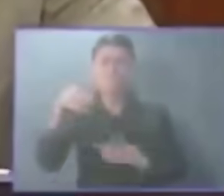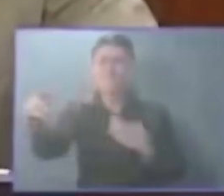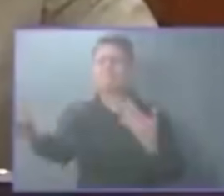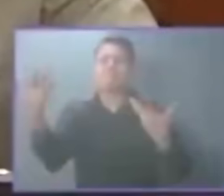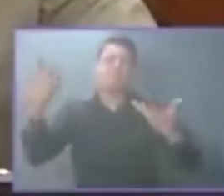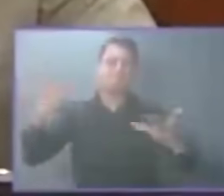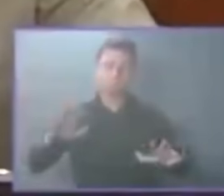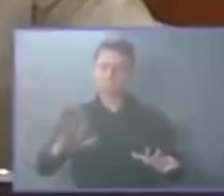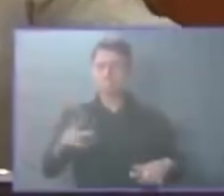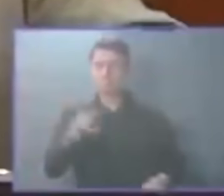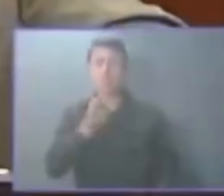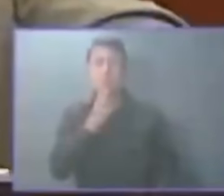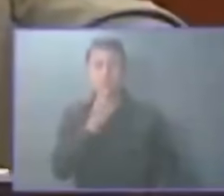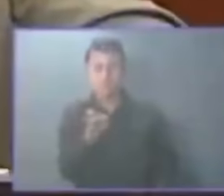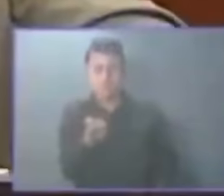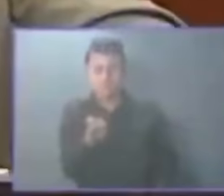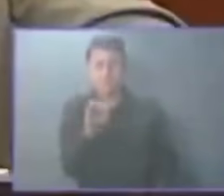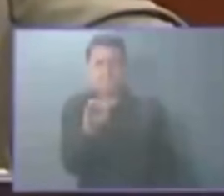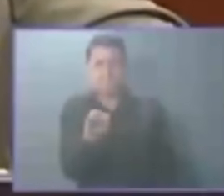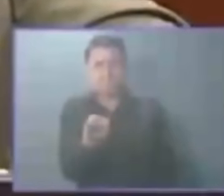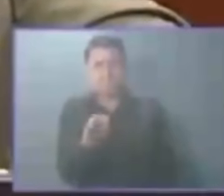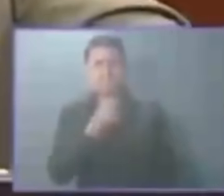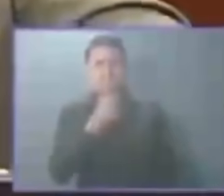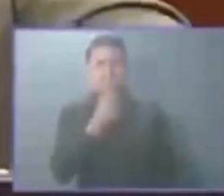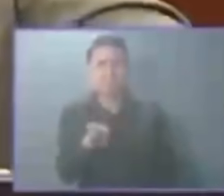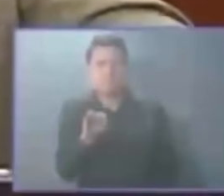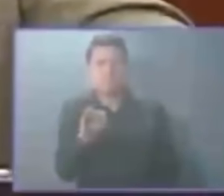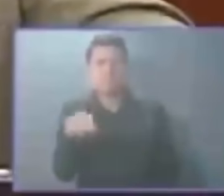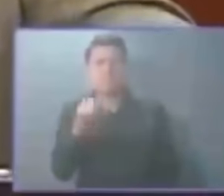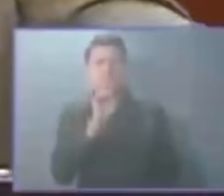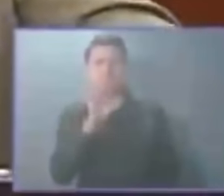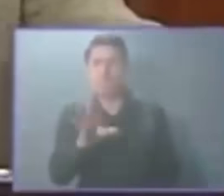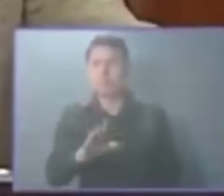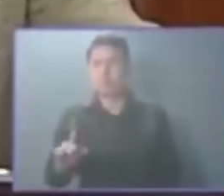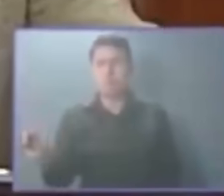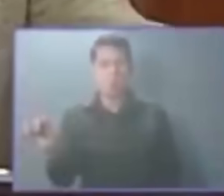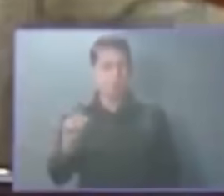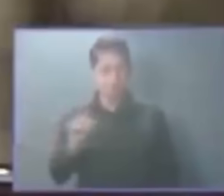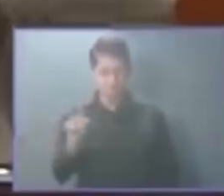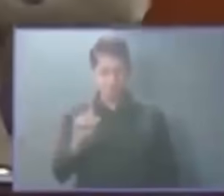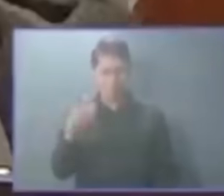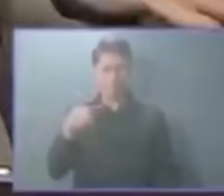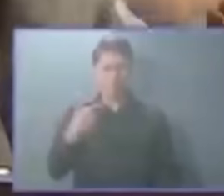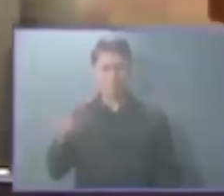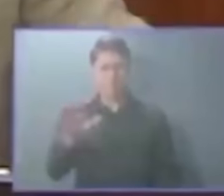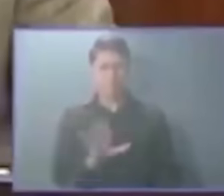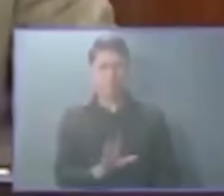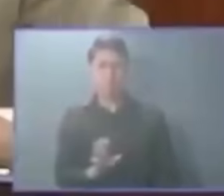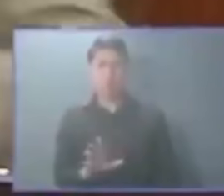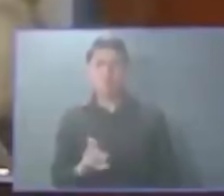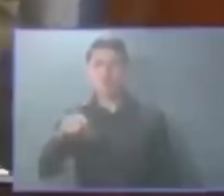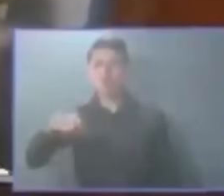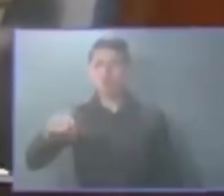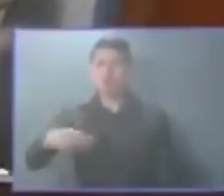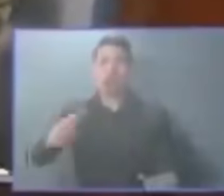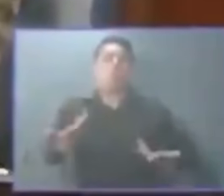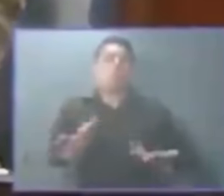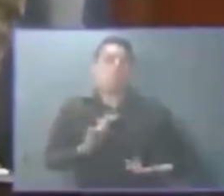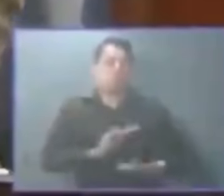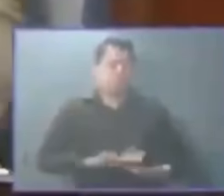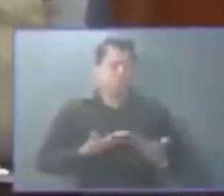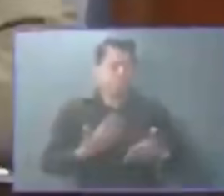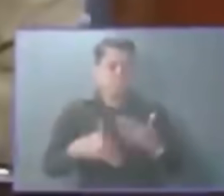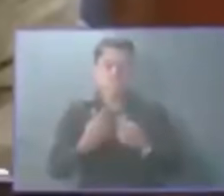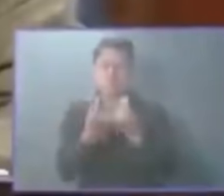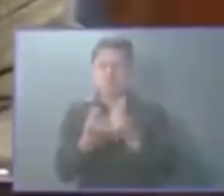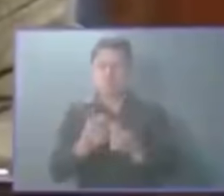agarrar de una noticia que está saliendo ahí y les va a decir, no hombre, si están robando esto, ¿cómo le voy a dar pisto para que